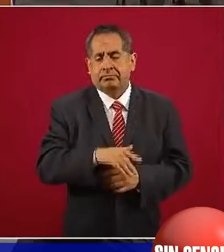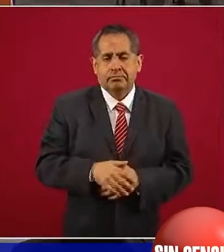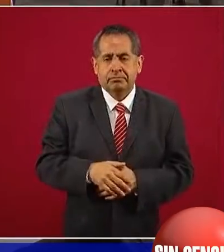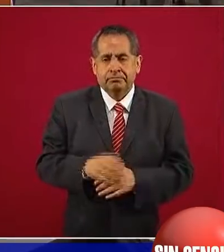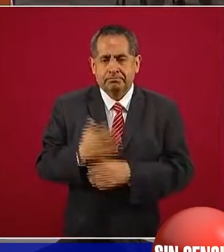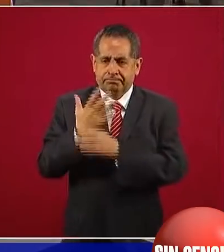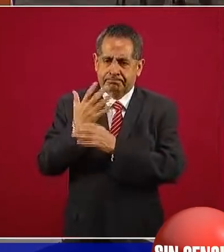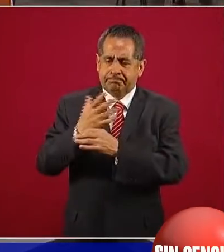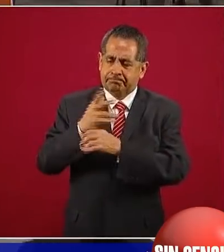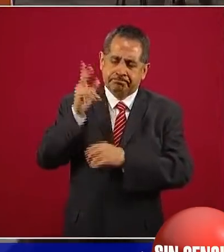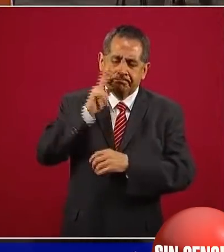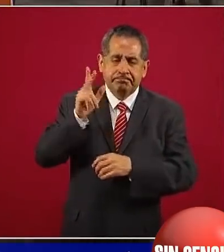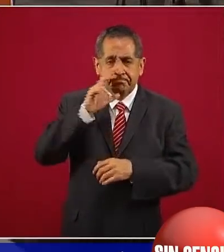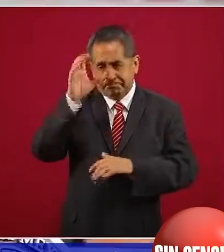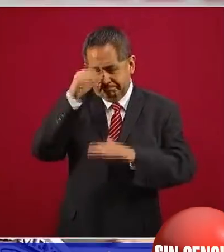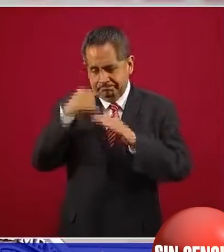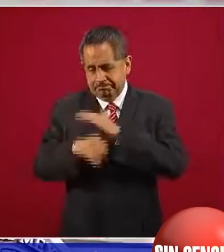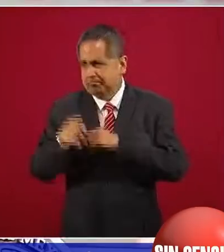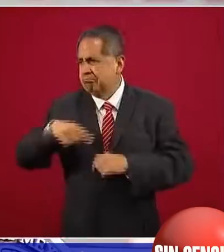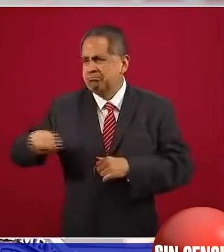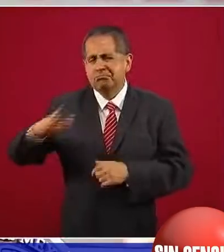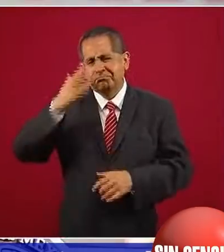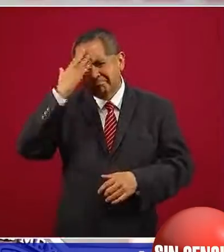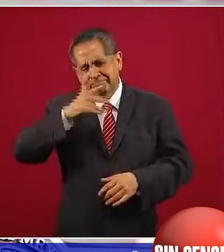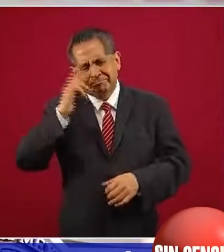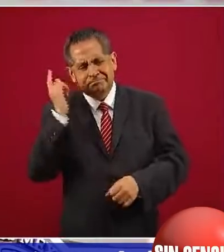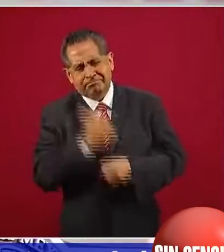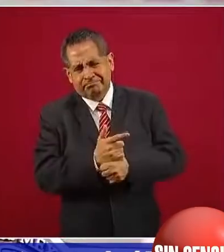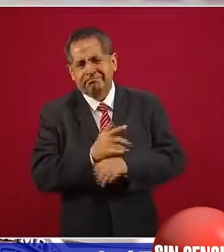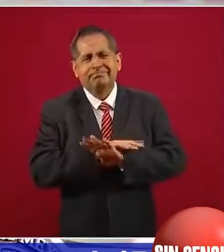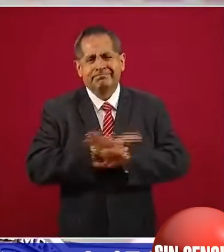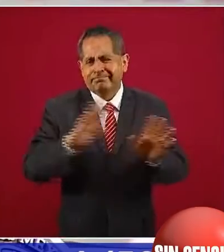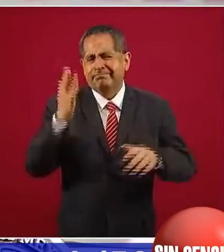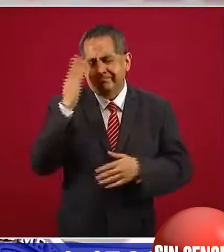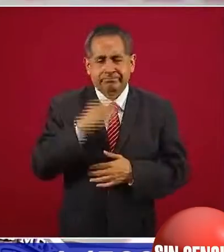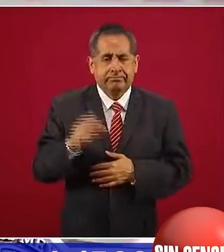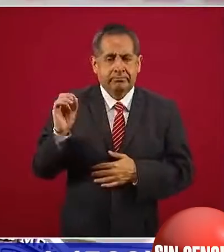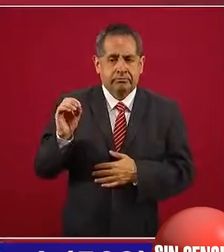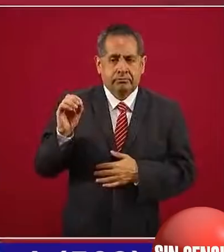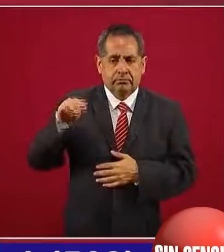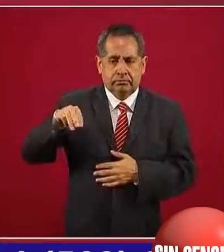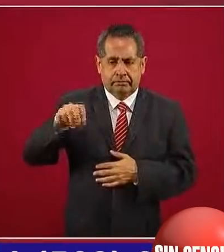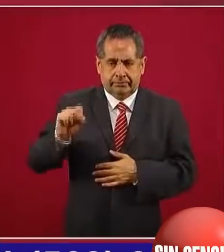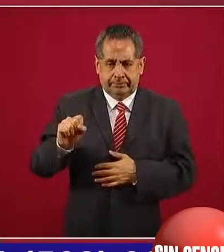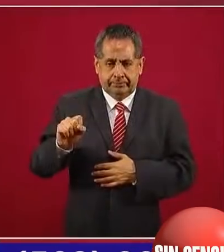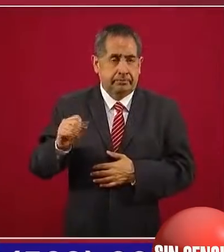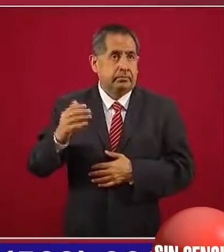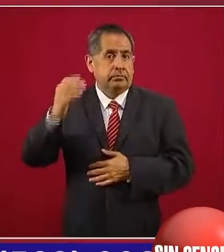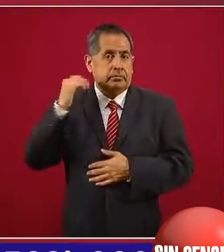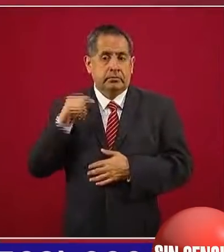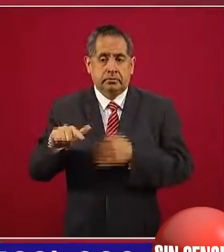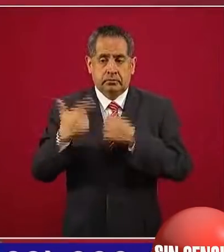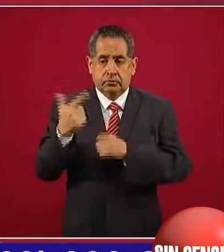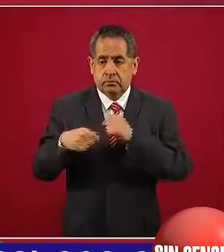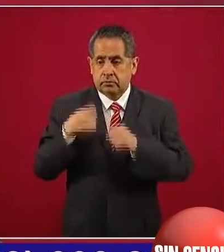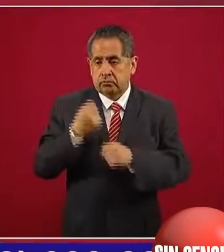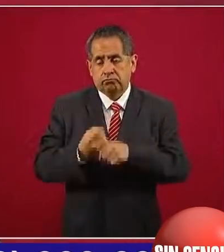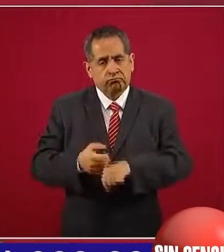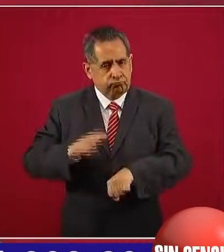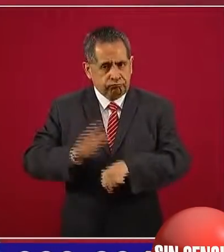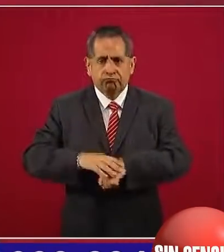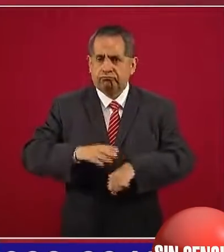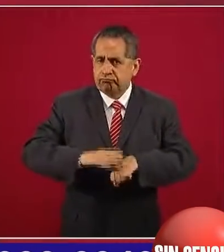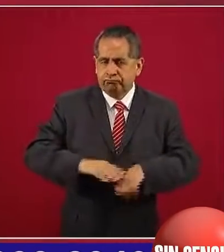y es evidencia que el mundo entero ha reconocido. La Organización Mundial de la Salud desde hace más de 12 años ha hecho